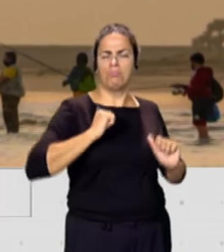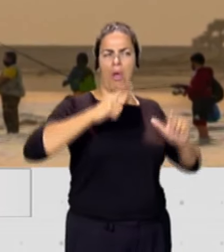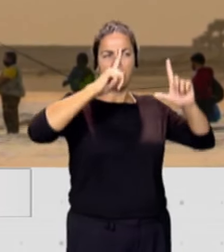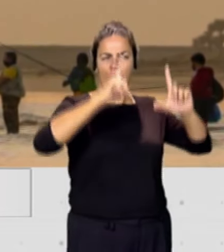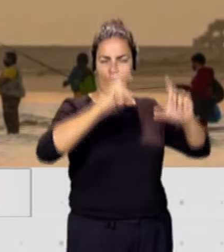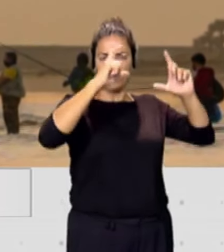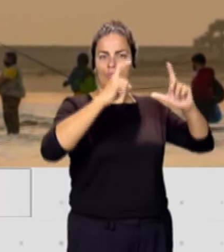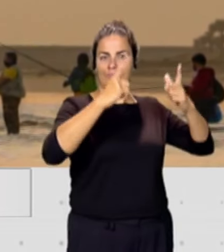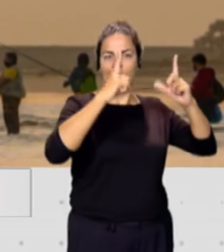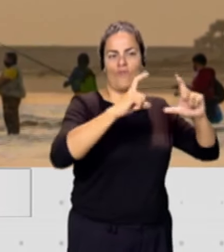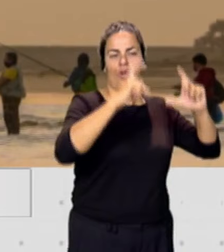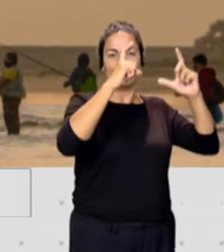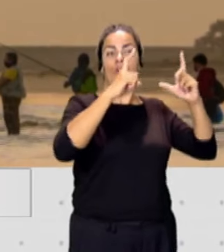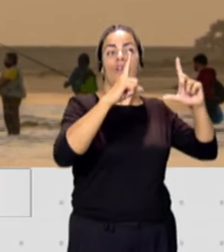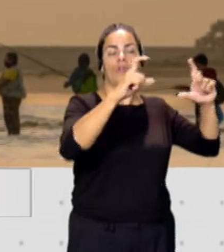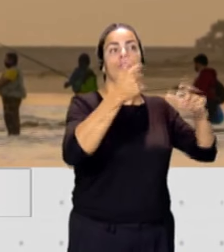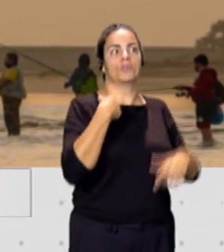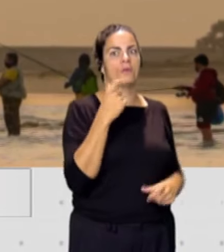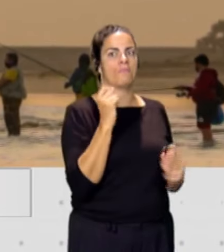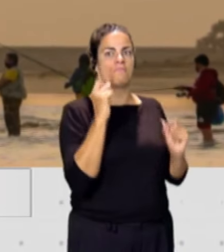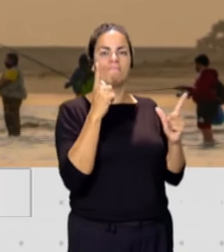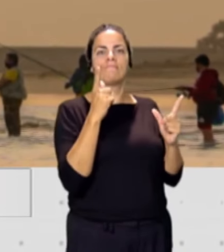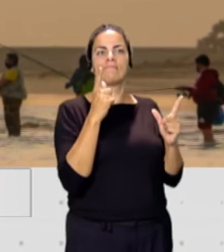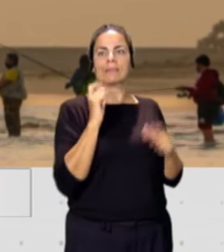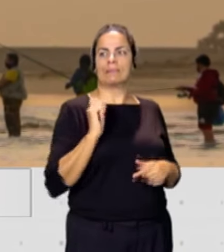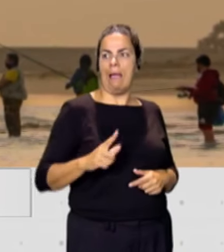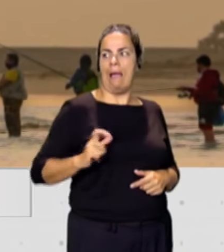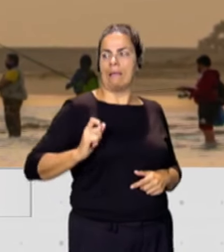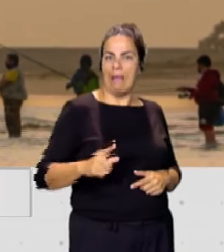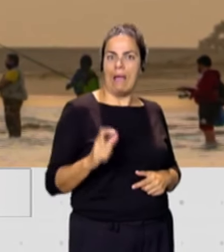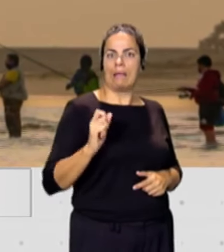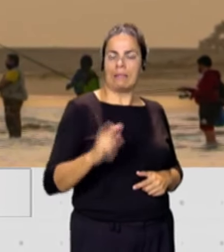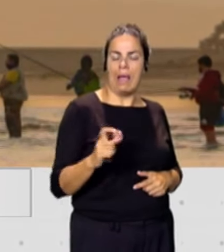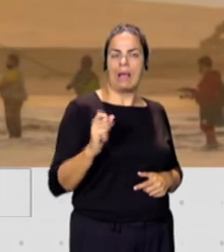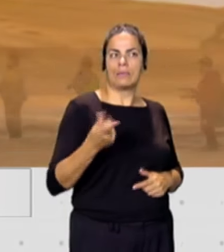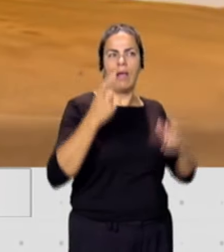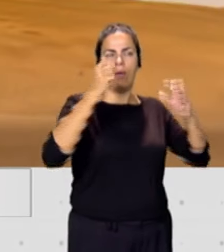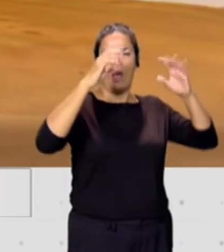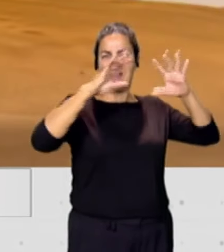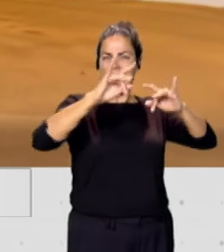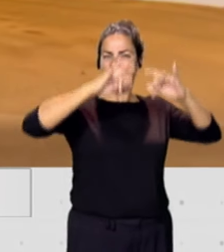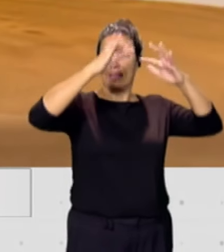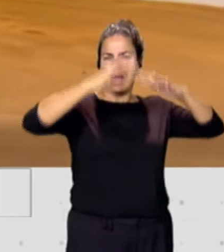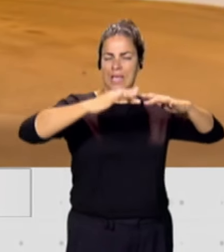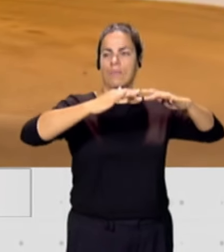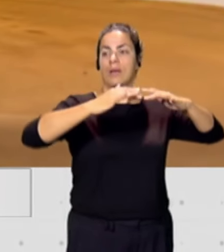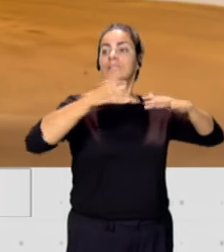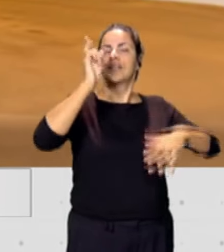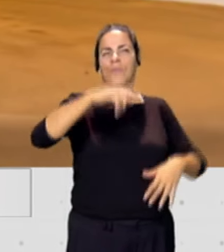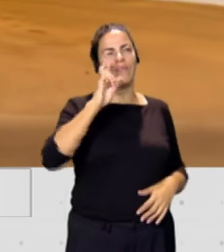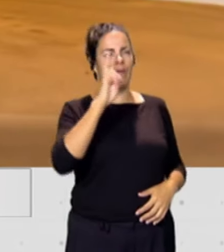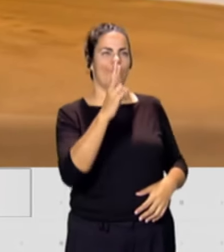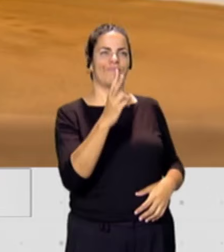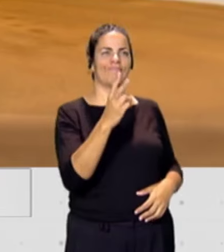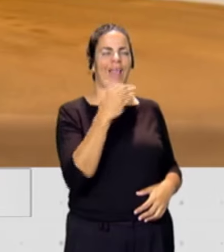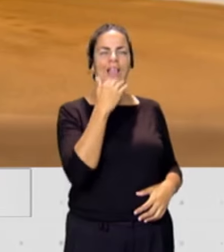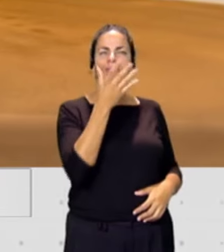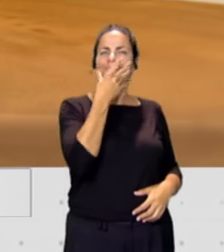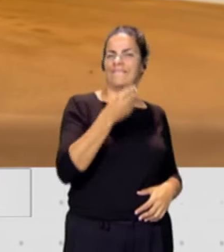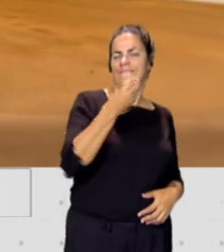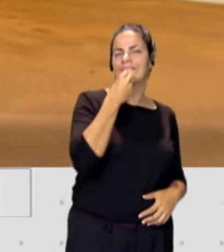calima y vi que era un fenómeno que se repetía cada vez más más y más me gustaba también cierta viza no que que produce la calima no con esos